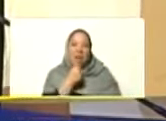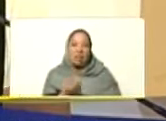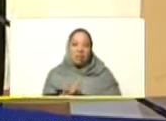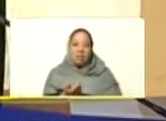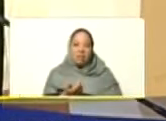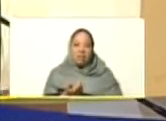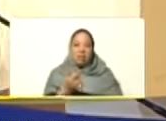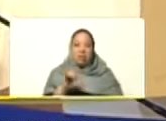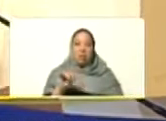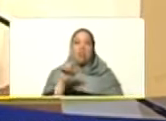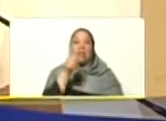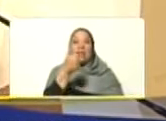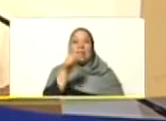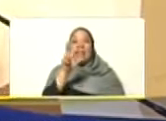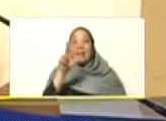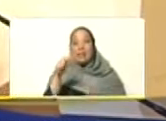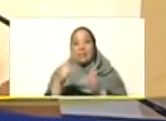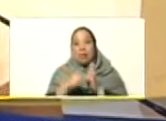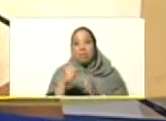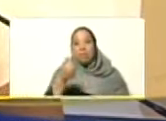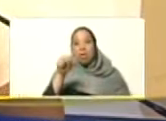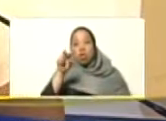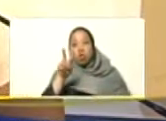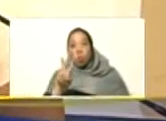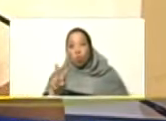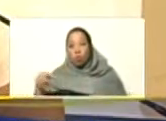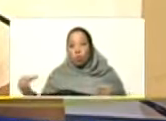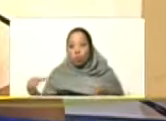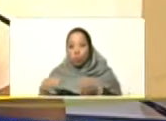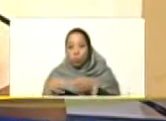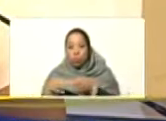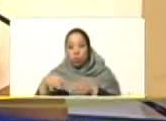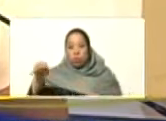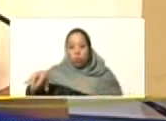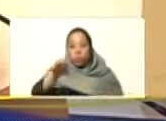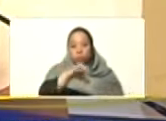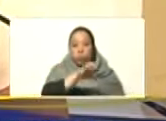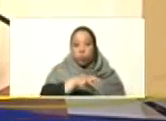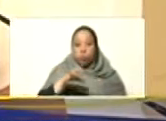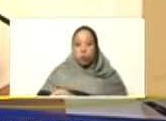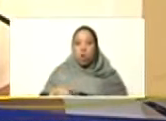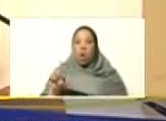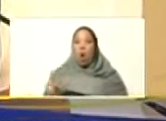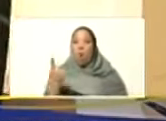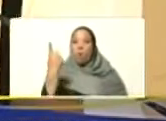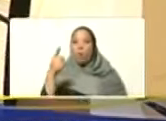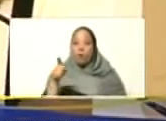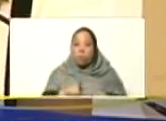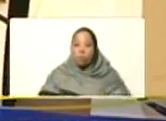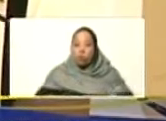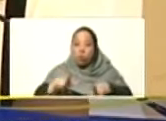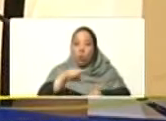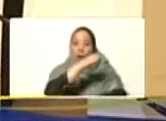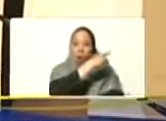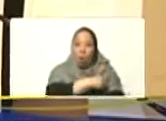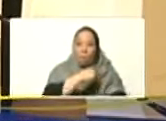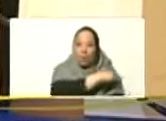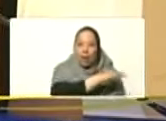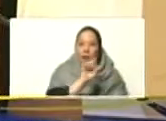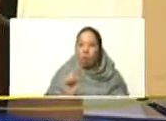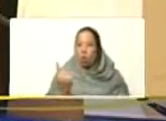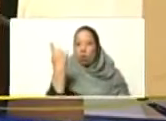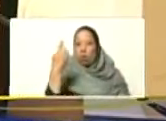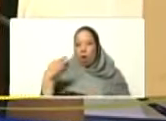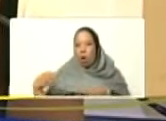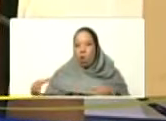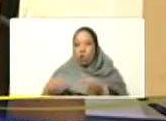de las 13.412 brigadas a conformar en el territorio, una por consultorio popular con una meta establecida. Entonces, en esa orden